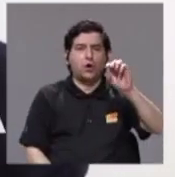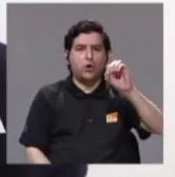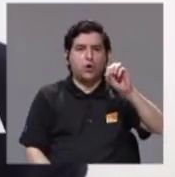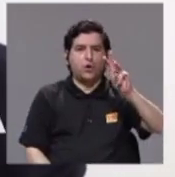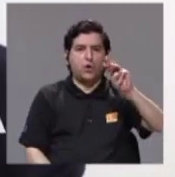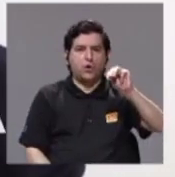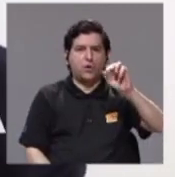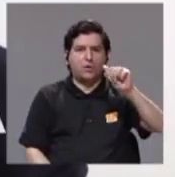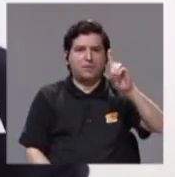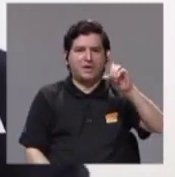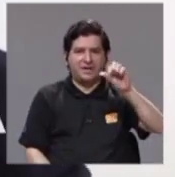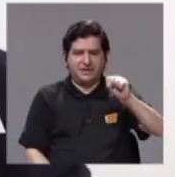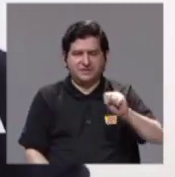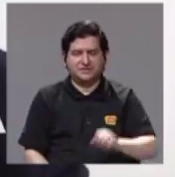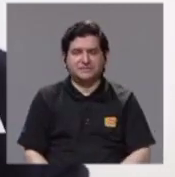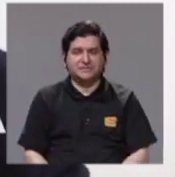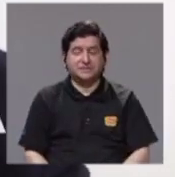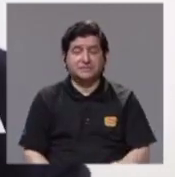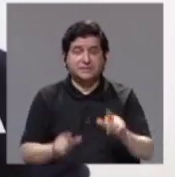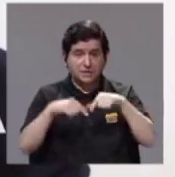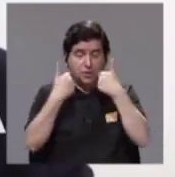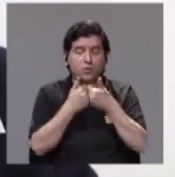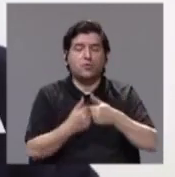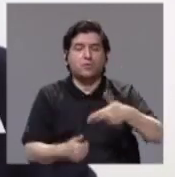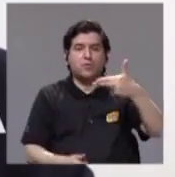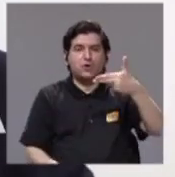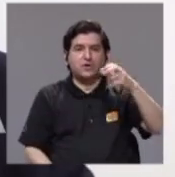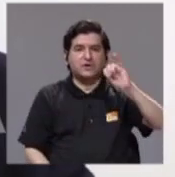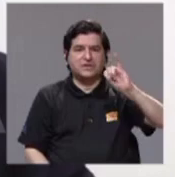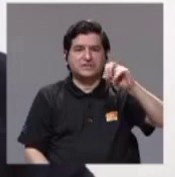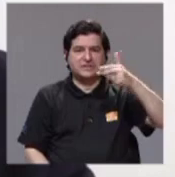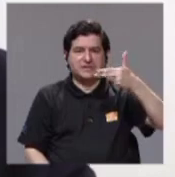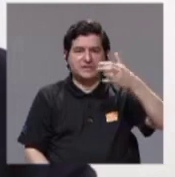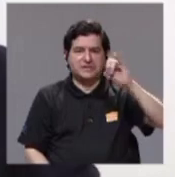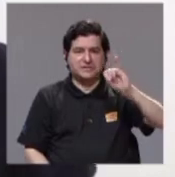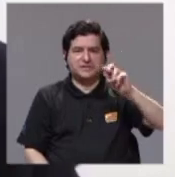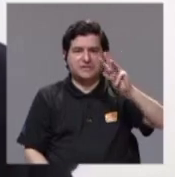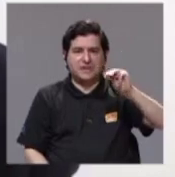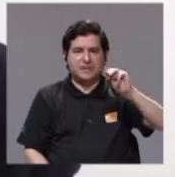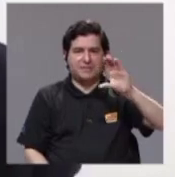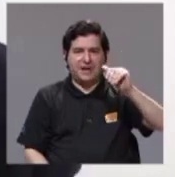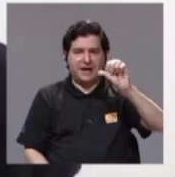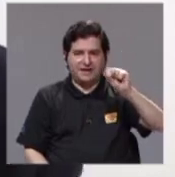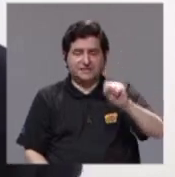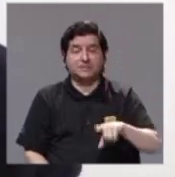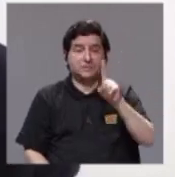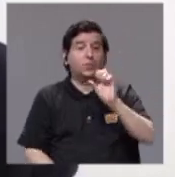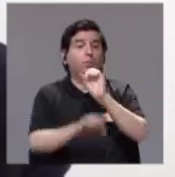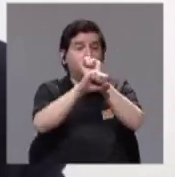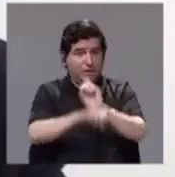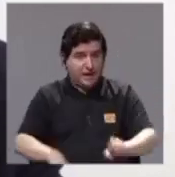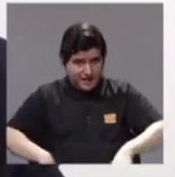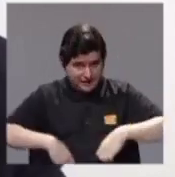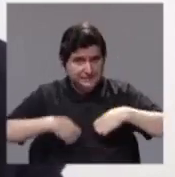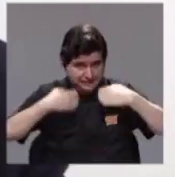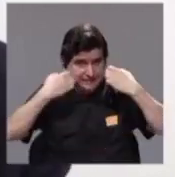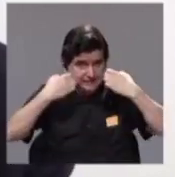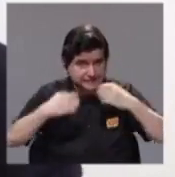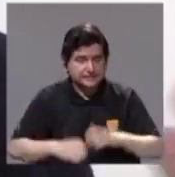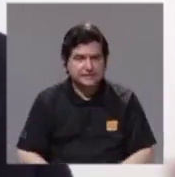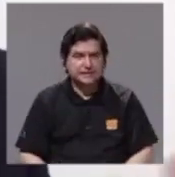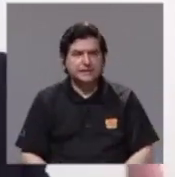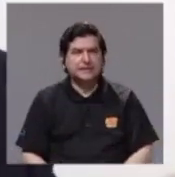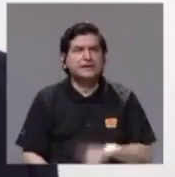que conocemos en la literatura como chichimecas. Y siempre había una